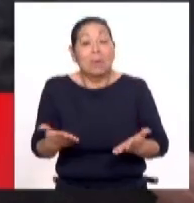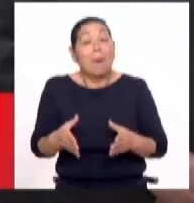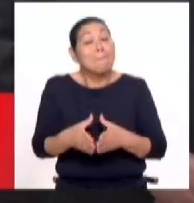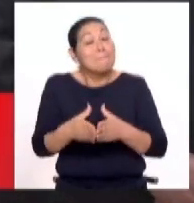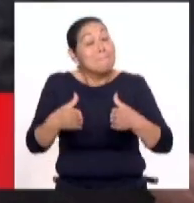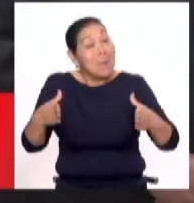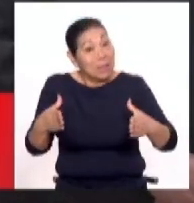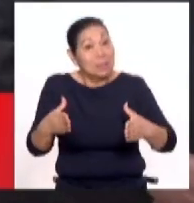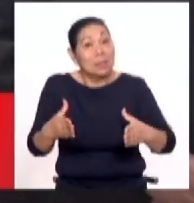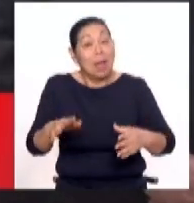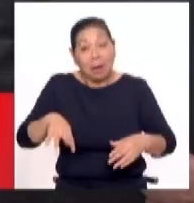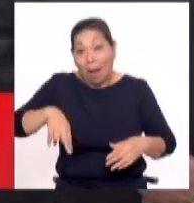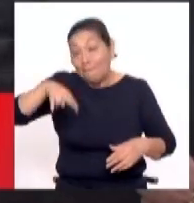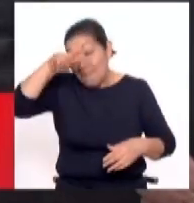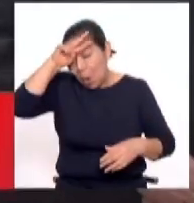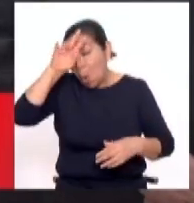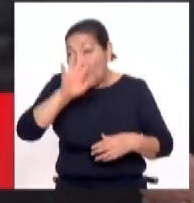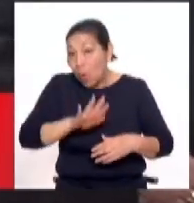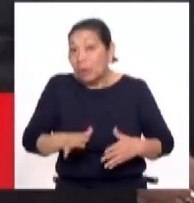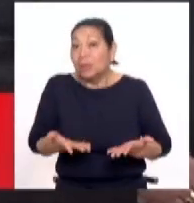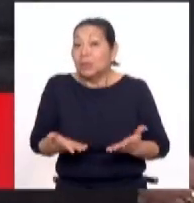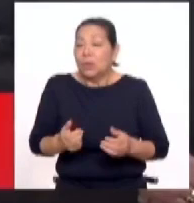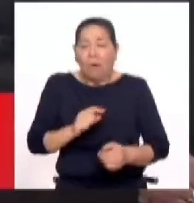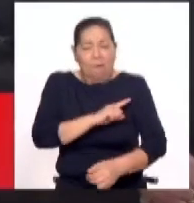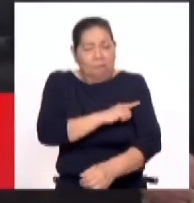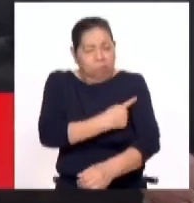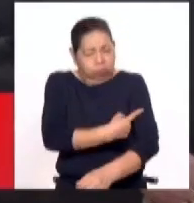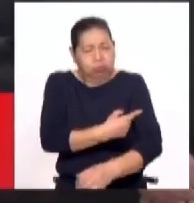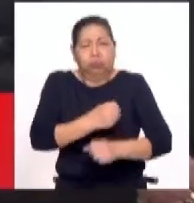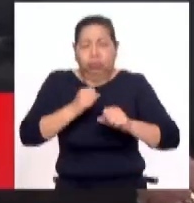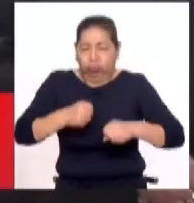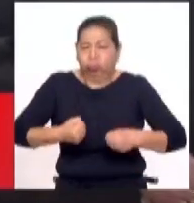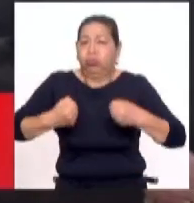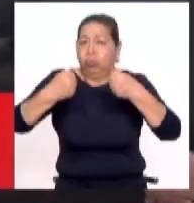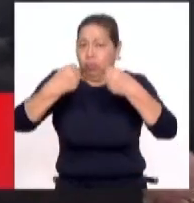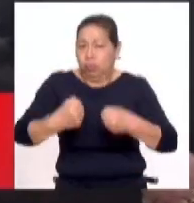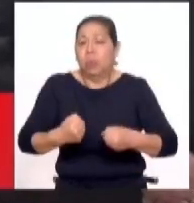gran mayoría en el Perú los que fortalecen